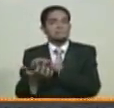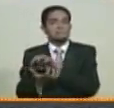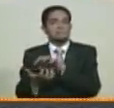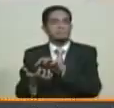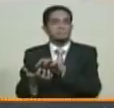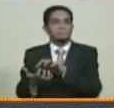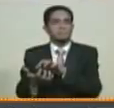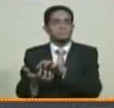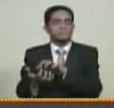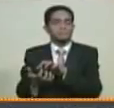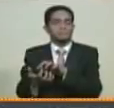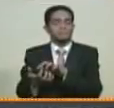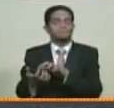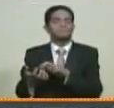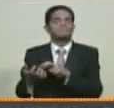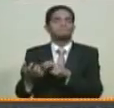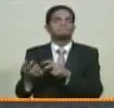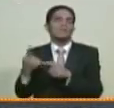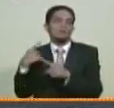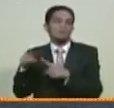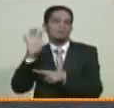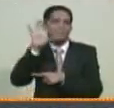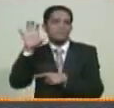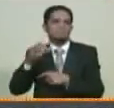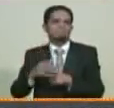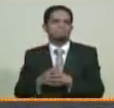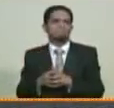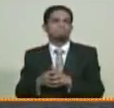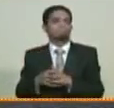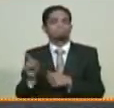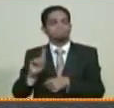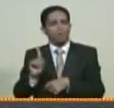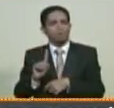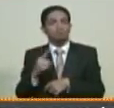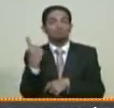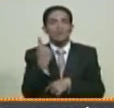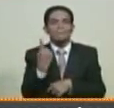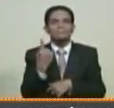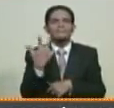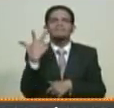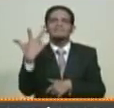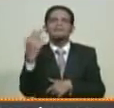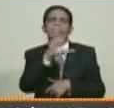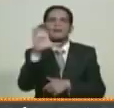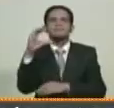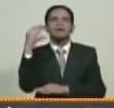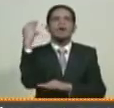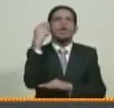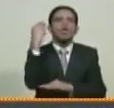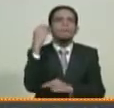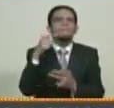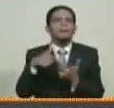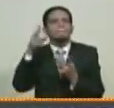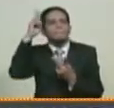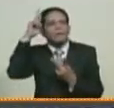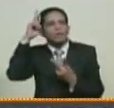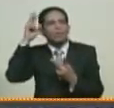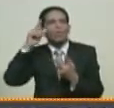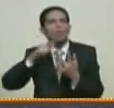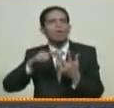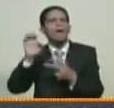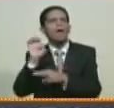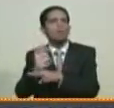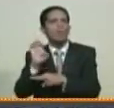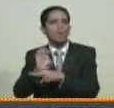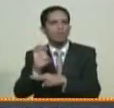verdaderas hambrunas en algunos países de europa no nos estamos refiriendo a colombia a perú y ecuador de son